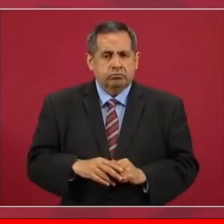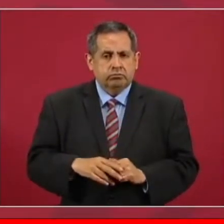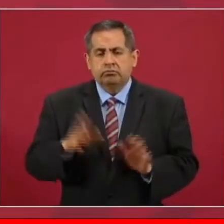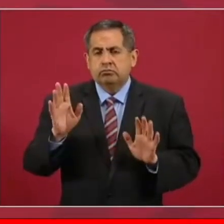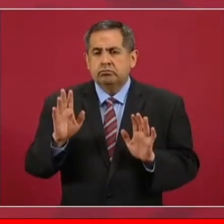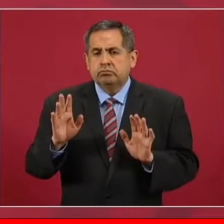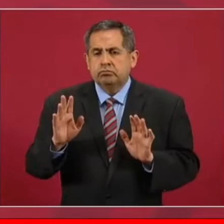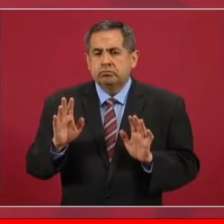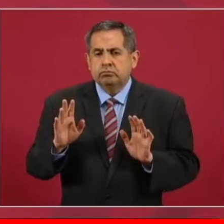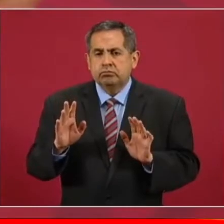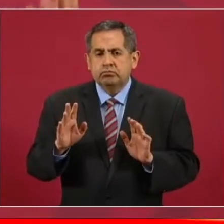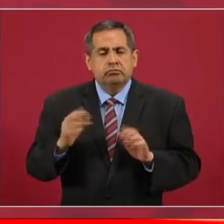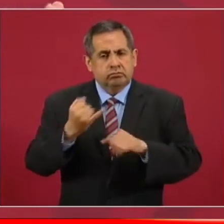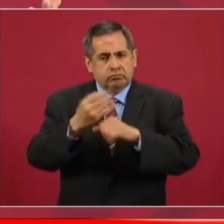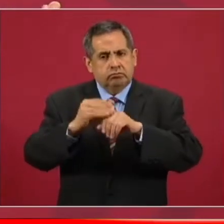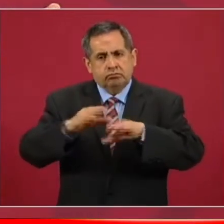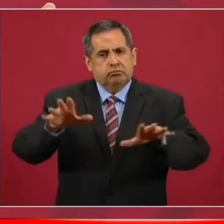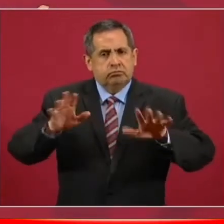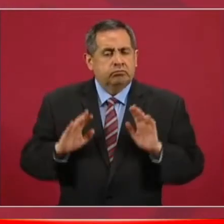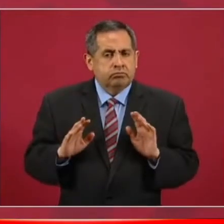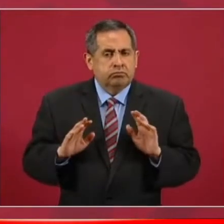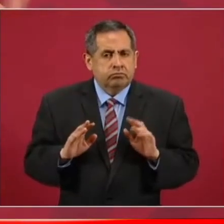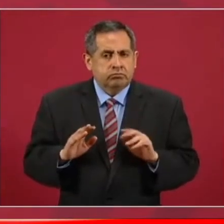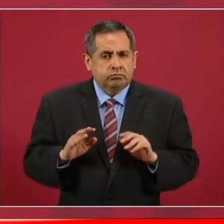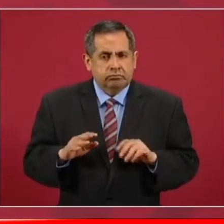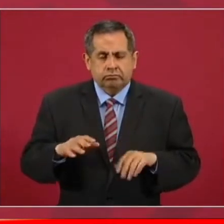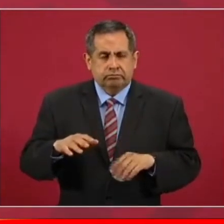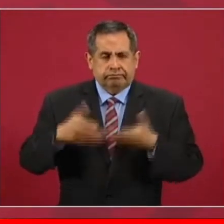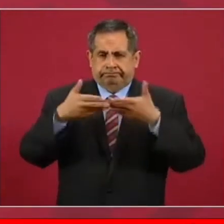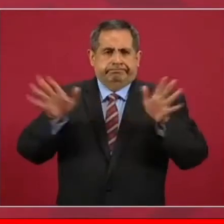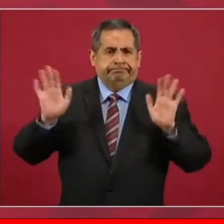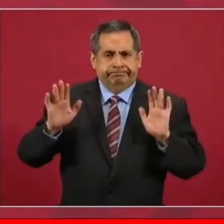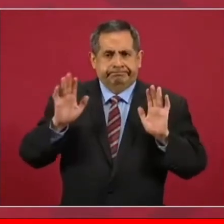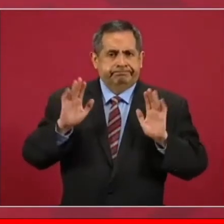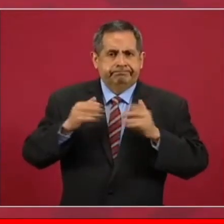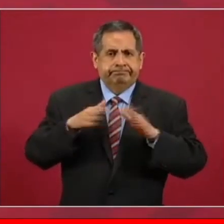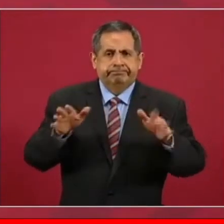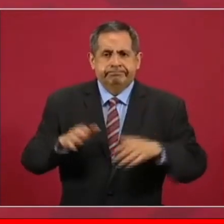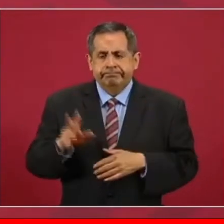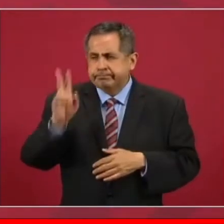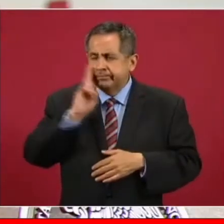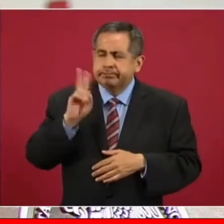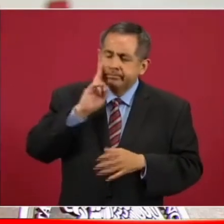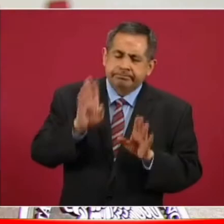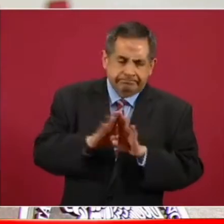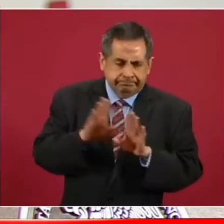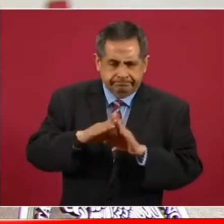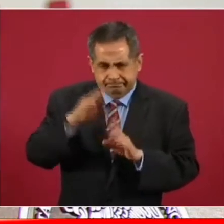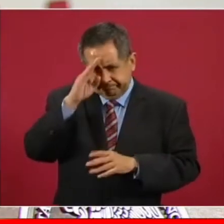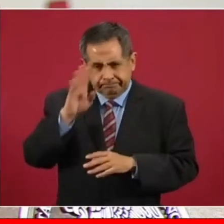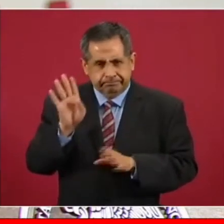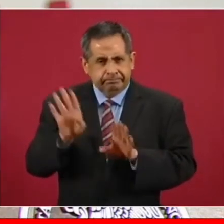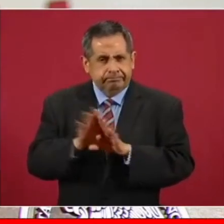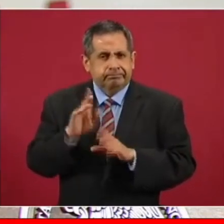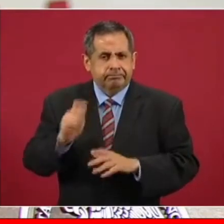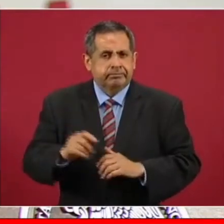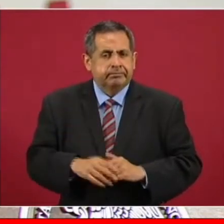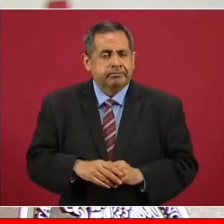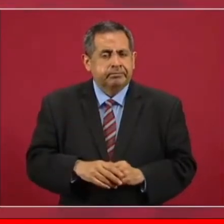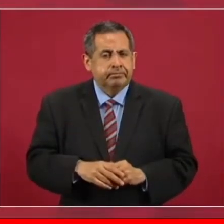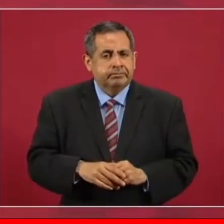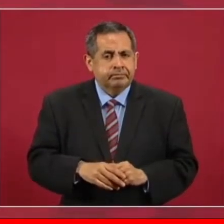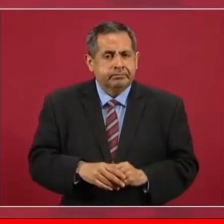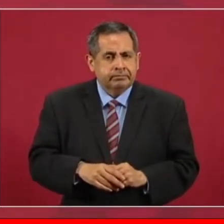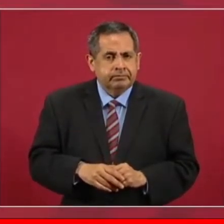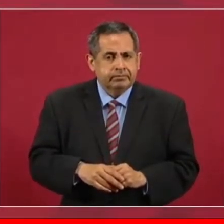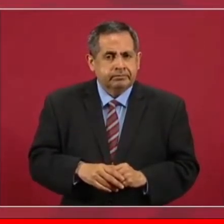pero es un informe en general. Vamos a procurar que